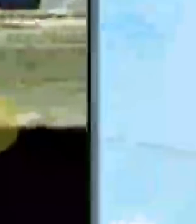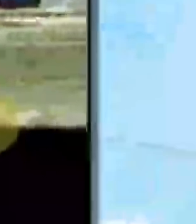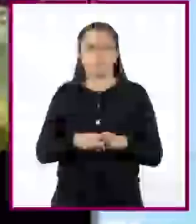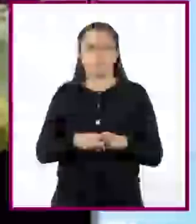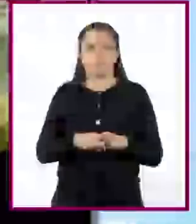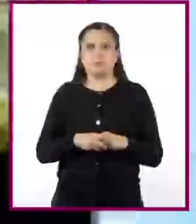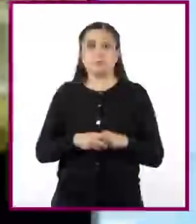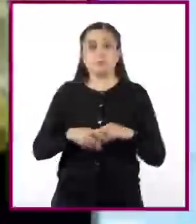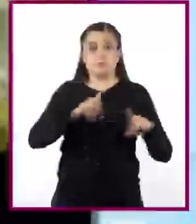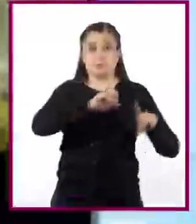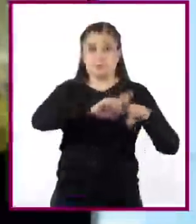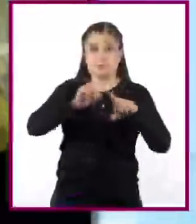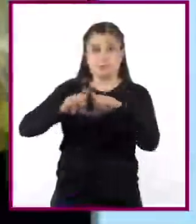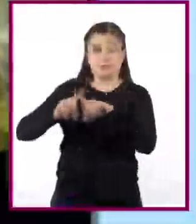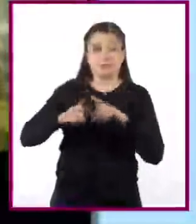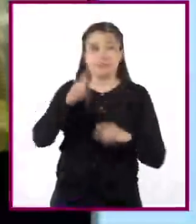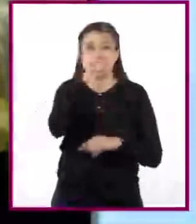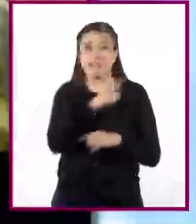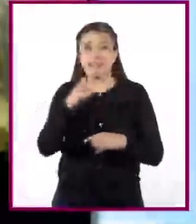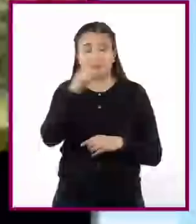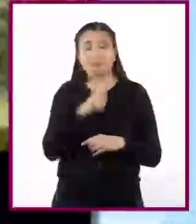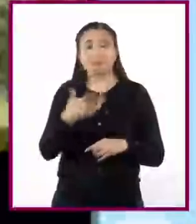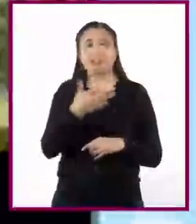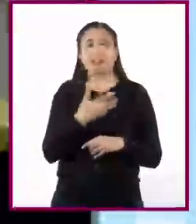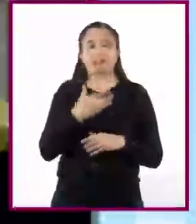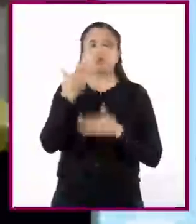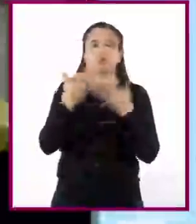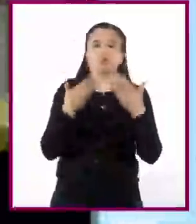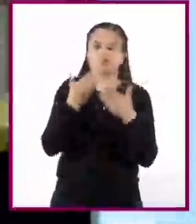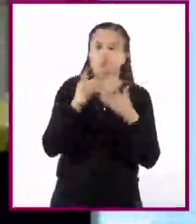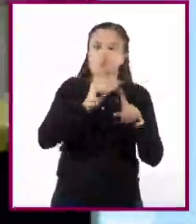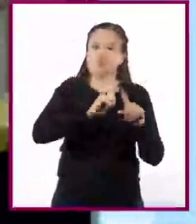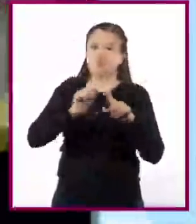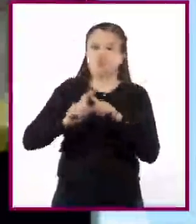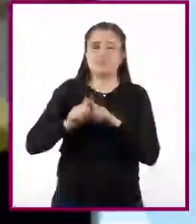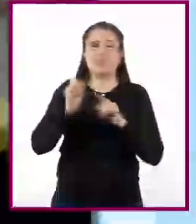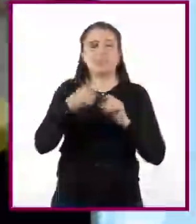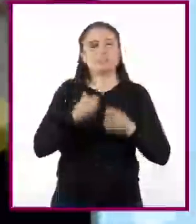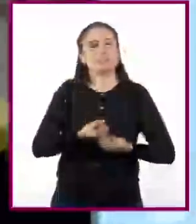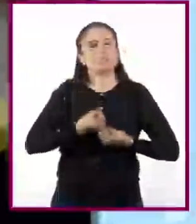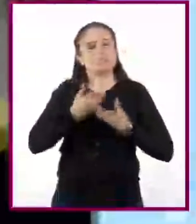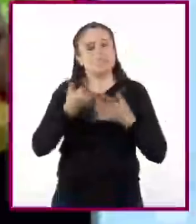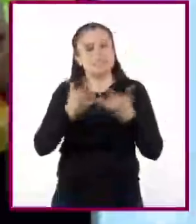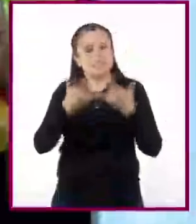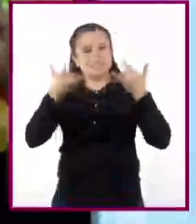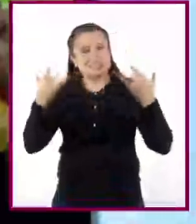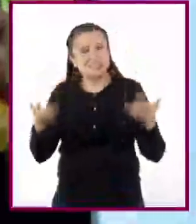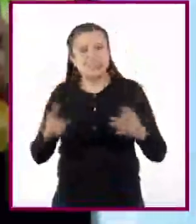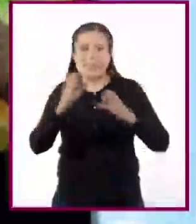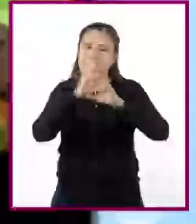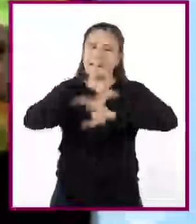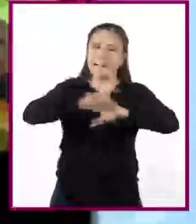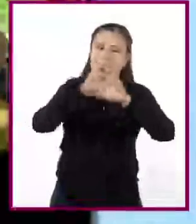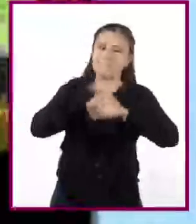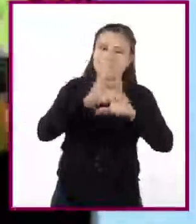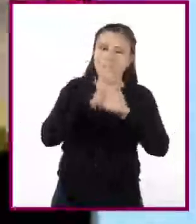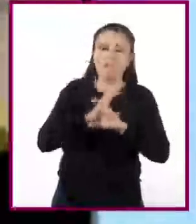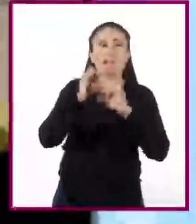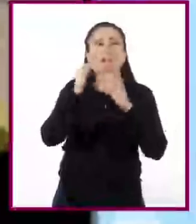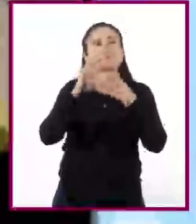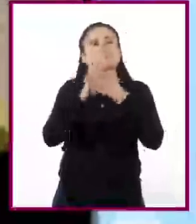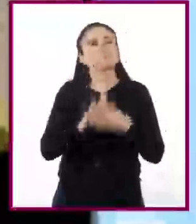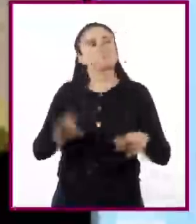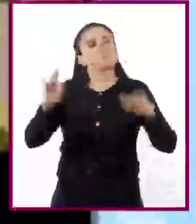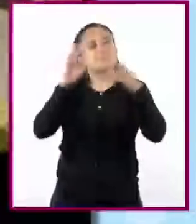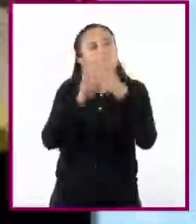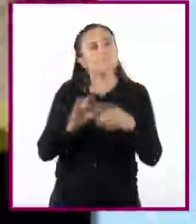La diversidad de lenguas proporciona gran variedad de saberes tradicionales que se expresan a través de historias, canciones y relatos